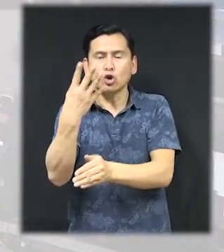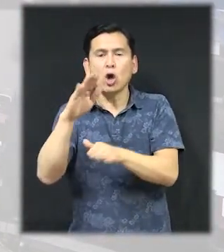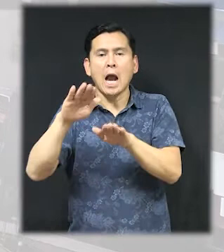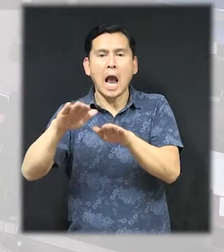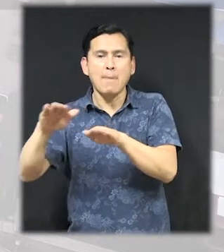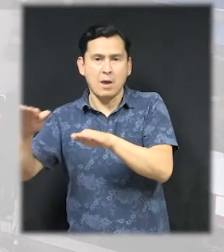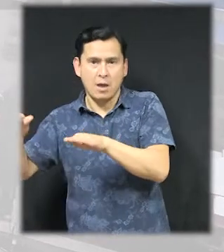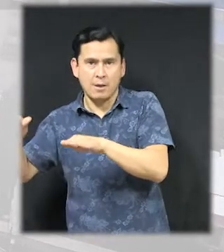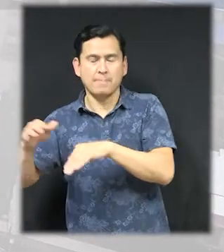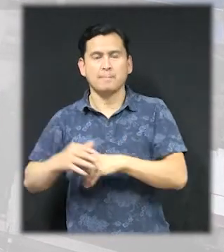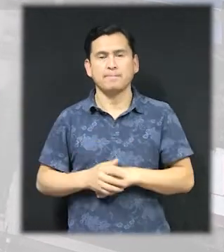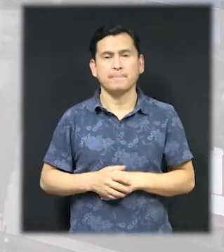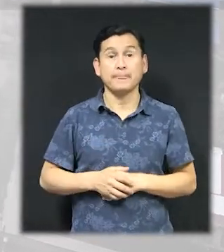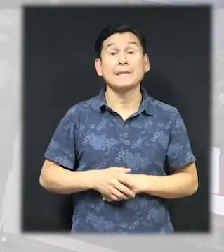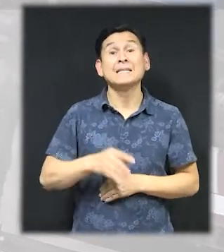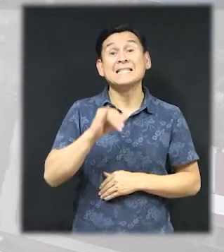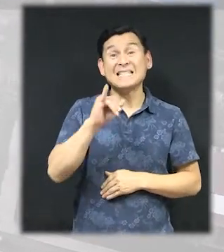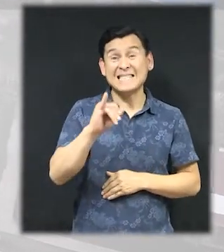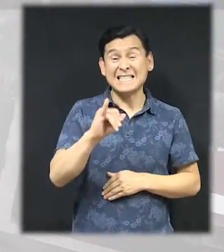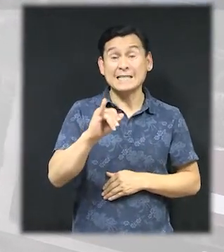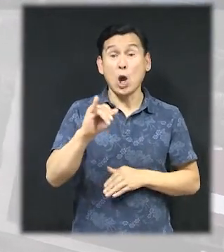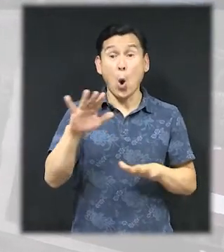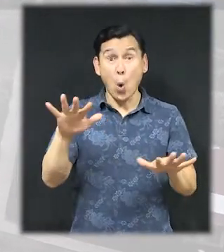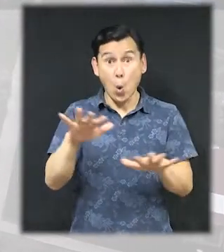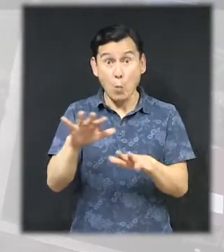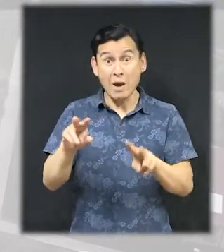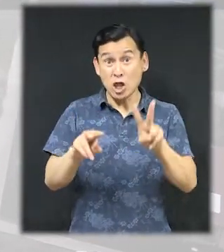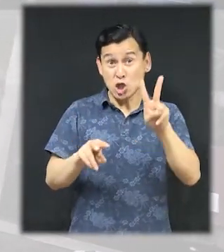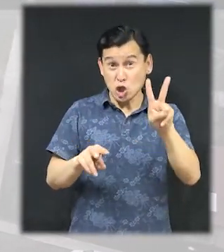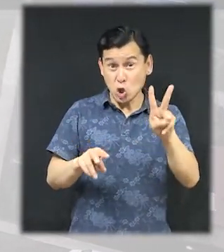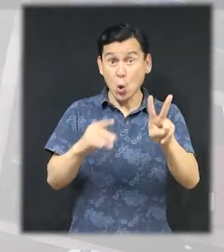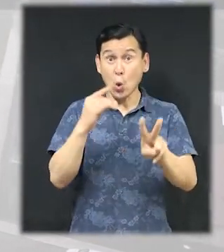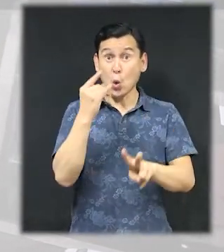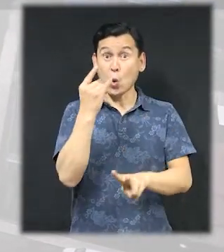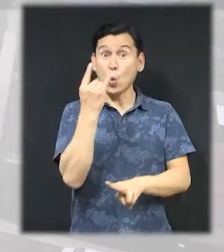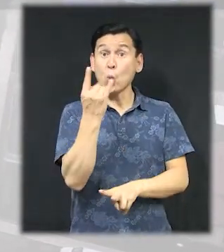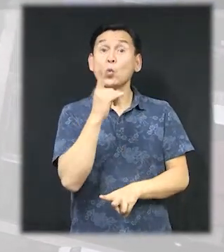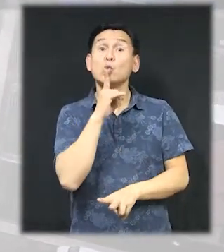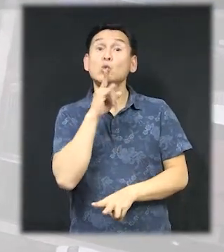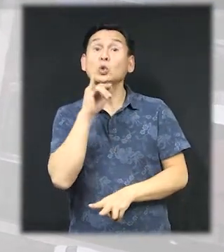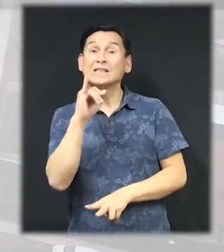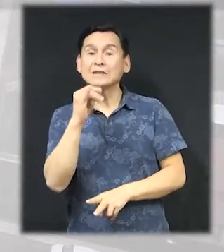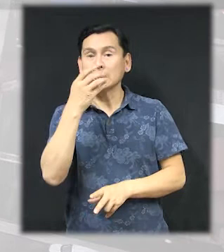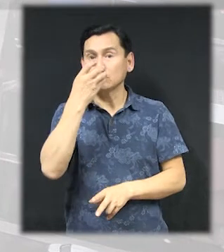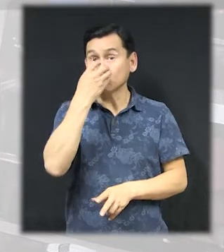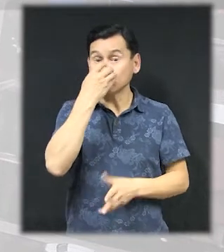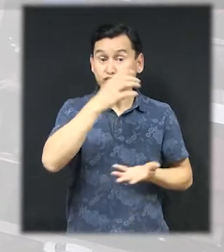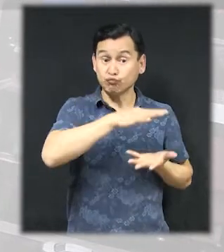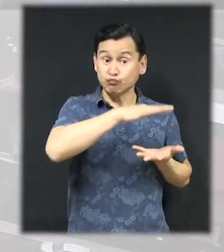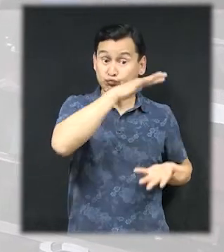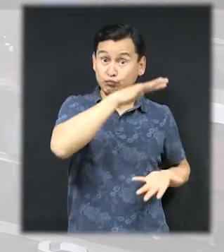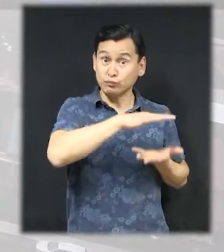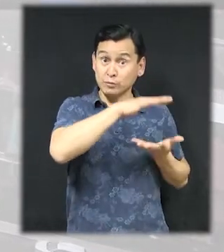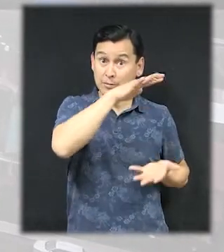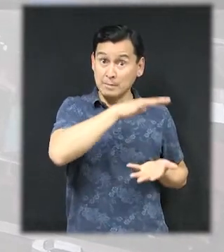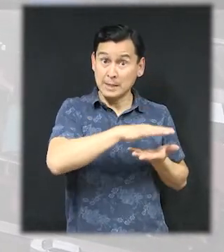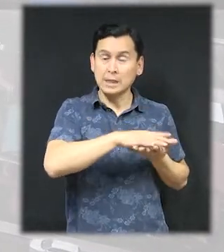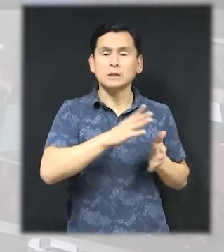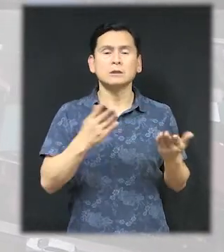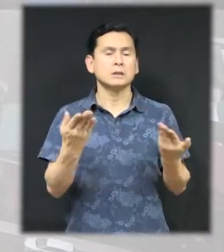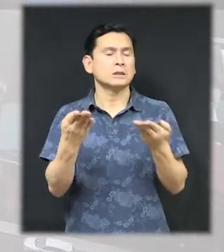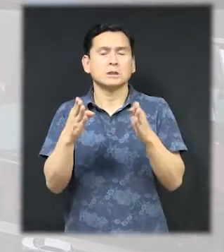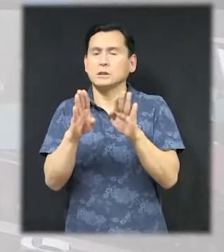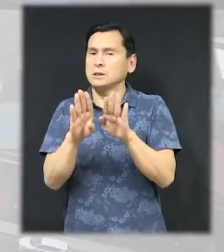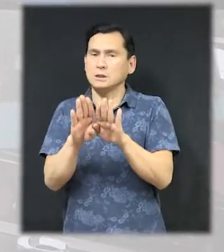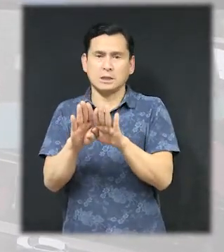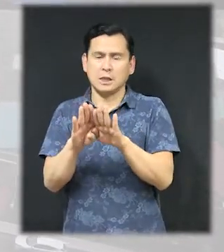comunes. Si se ocuparan esos 2 aislamientos de la UTI, cosa que también ha ocurrido con ventilación mecánica invasiva, se